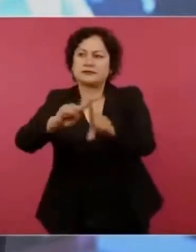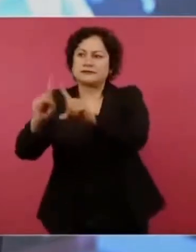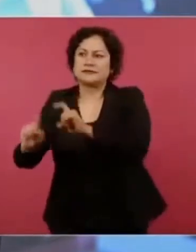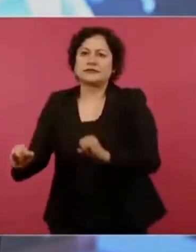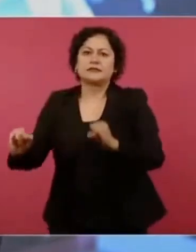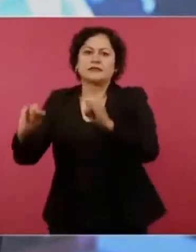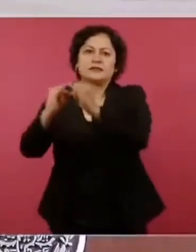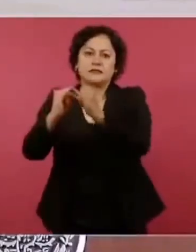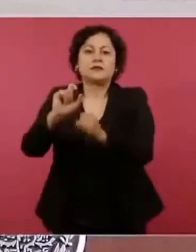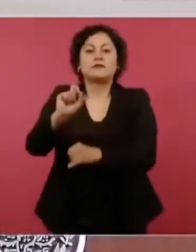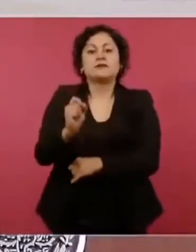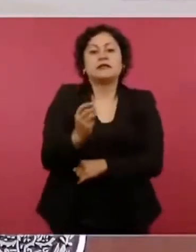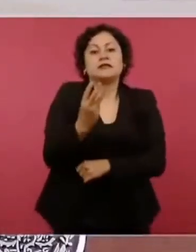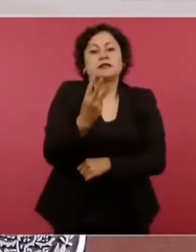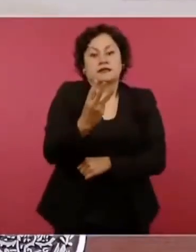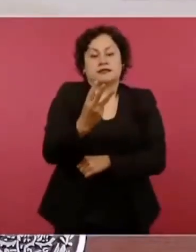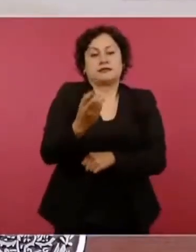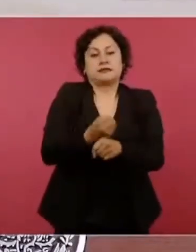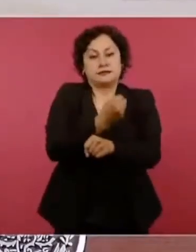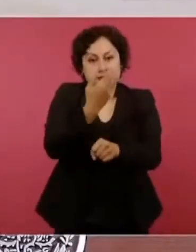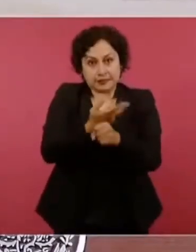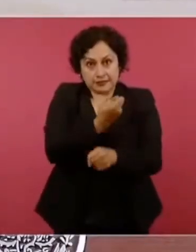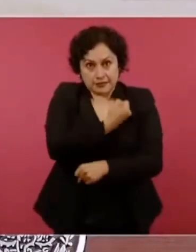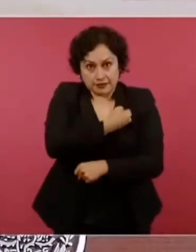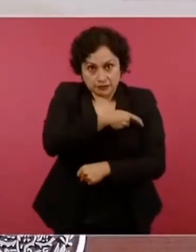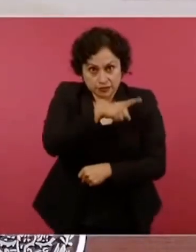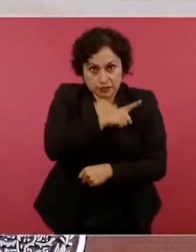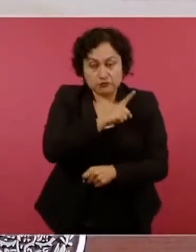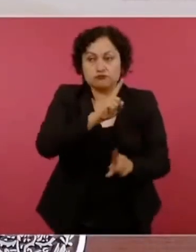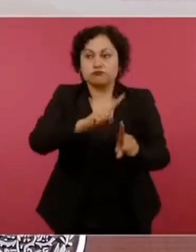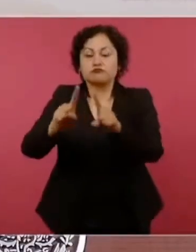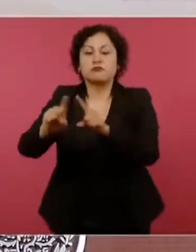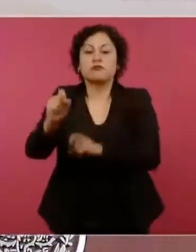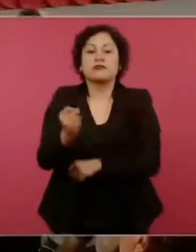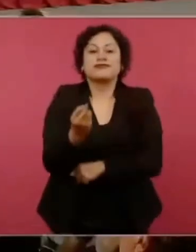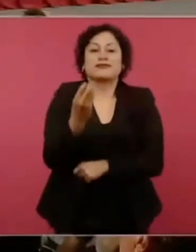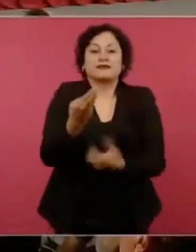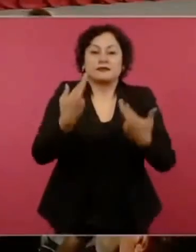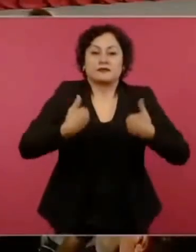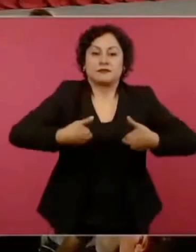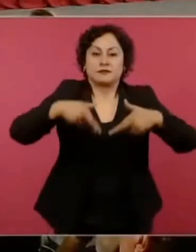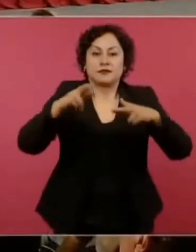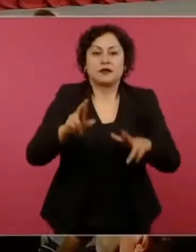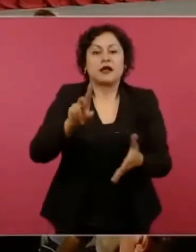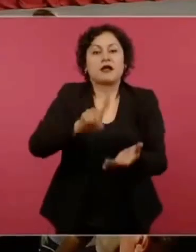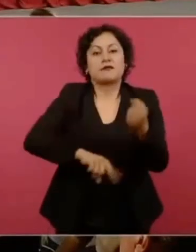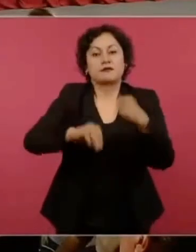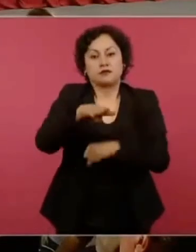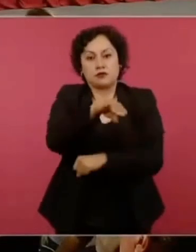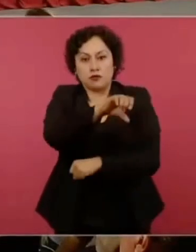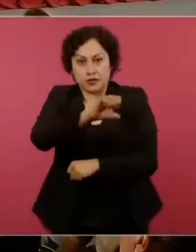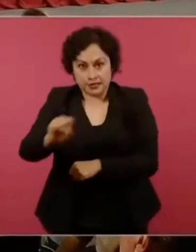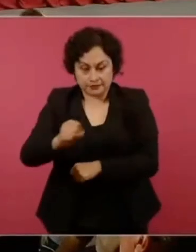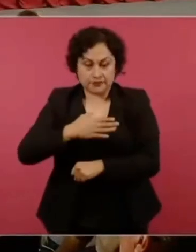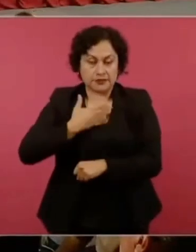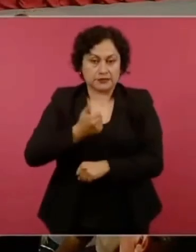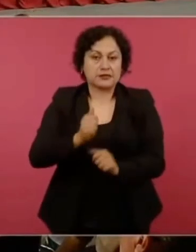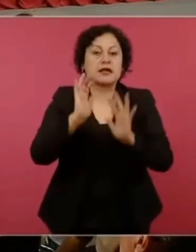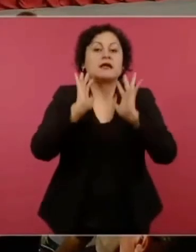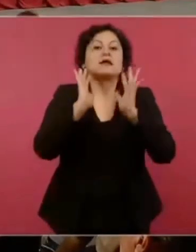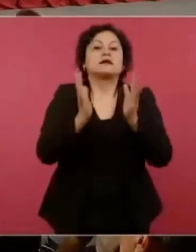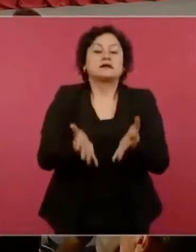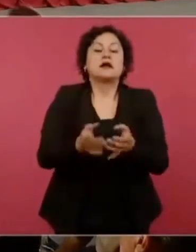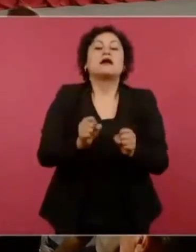23 secretarios de salud, 23 representantes y coordinadores ya estatales del IMSS Bienestar, además de las secretarías